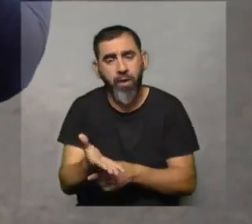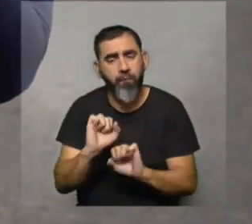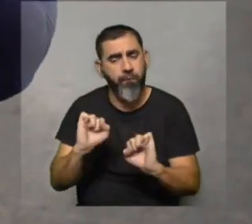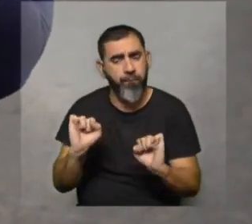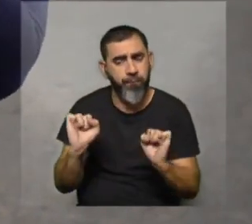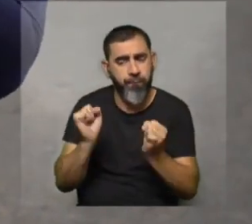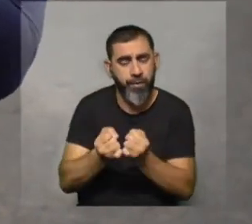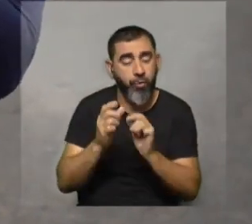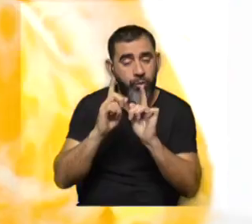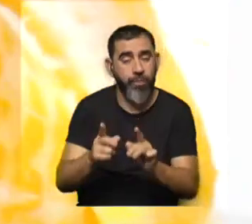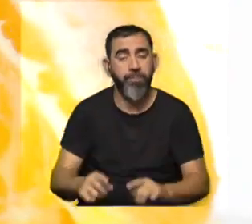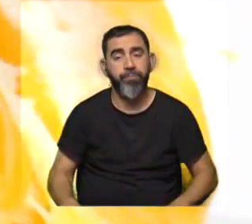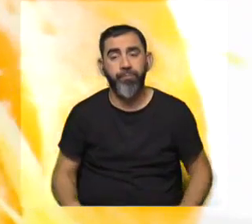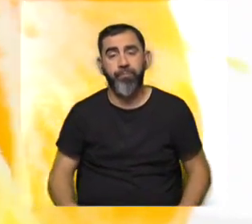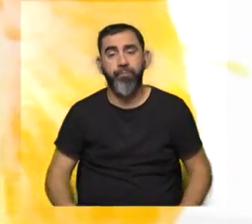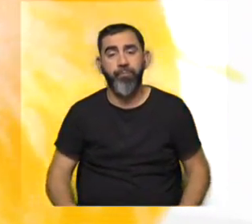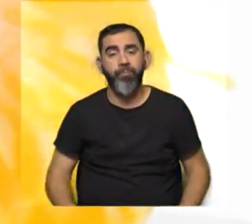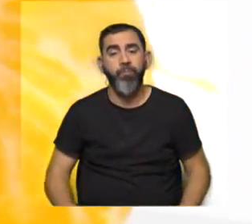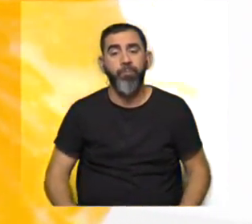frío en la conservación.